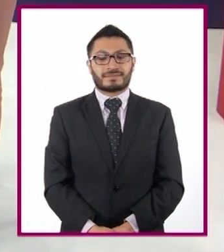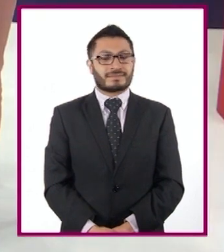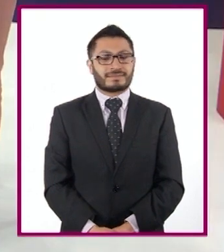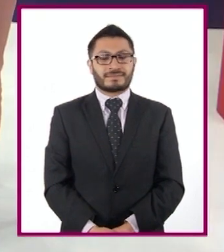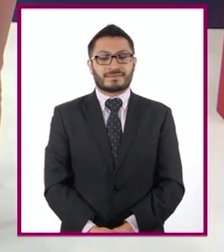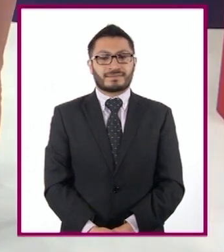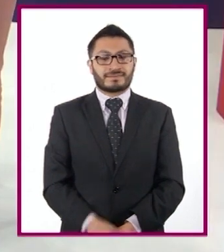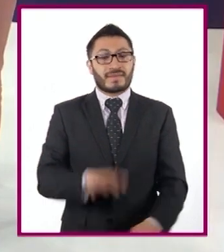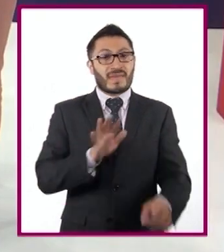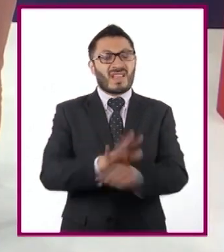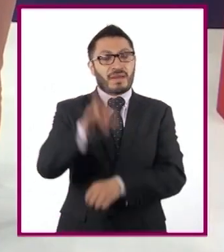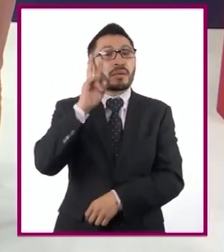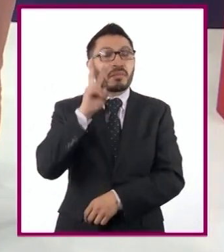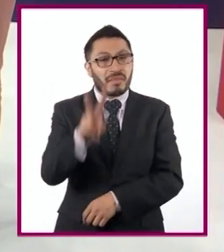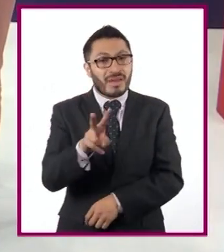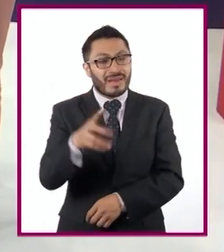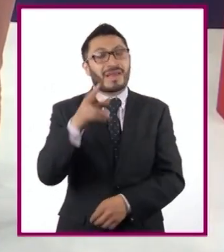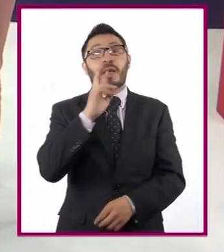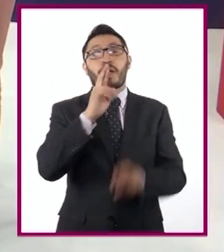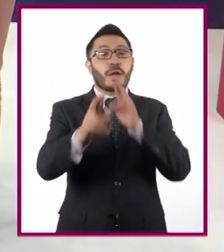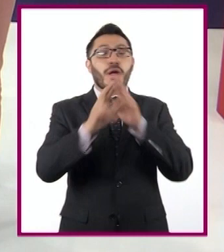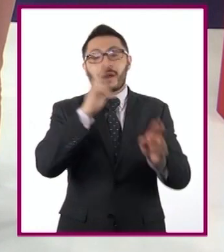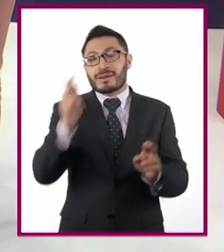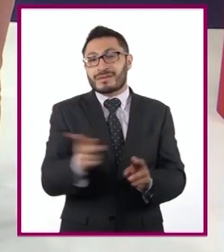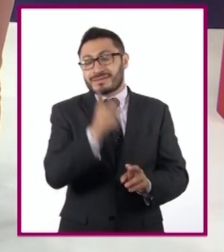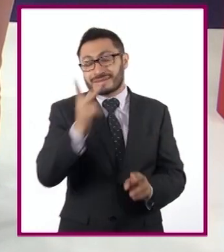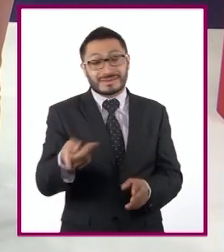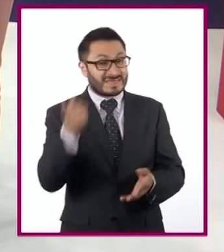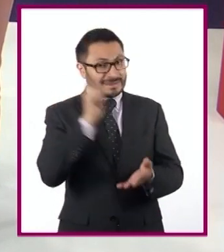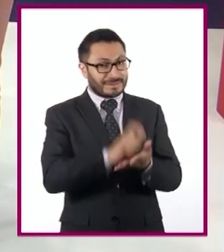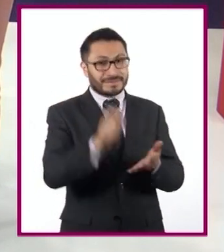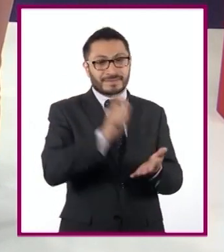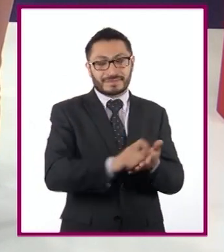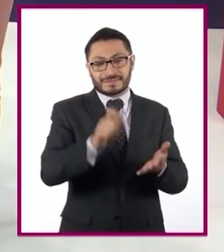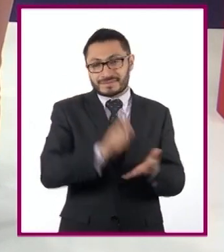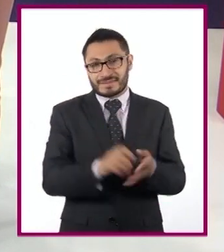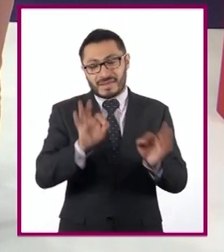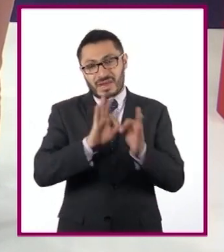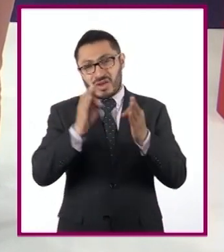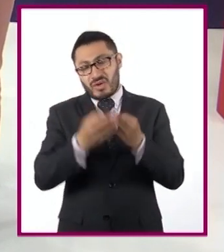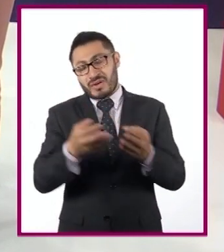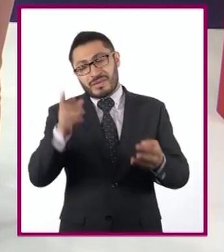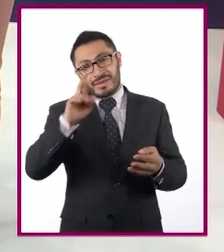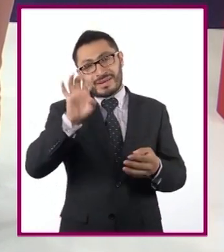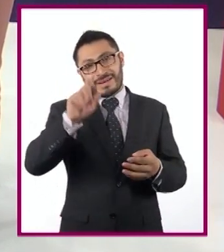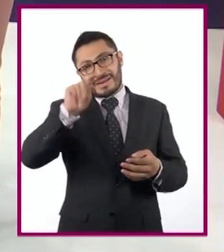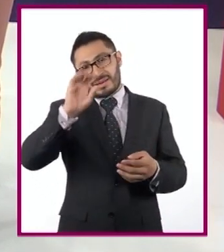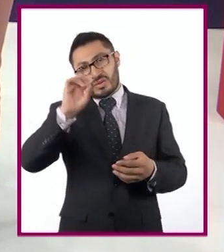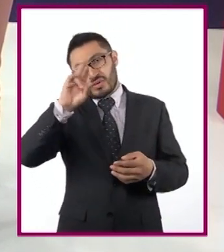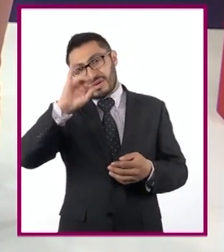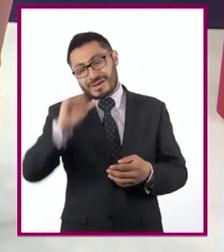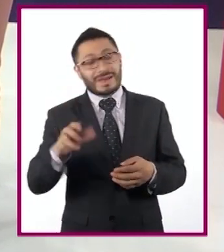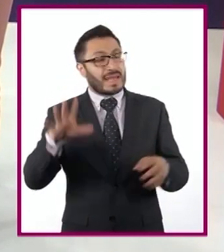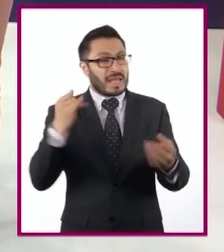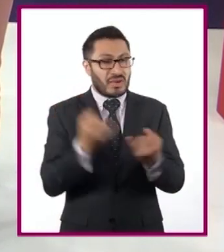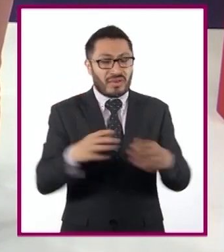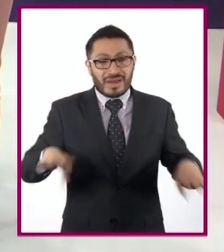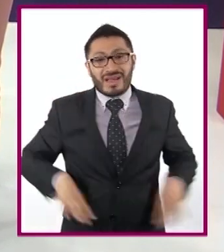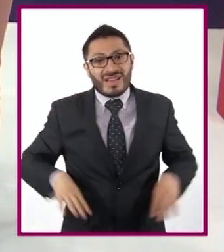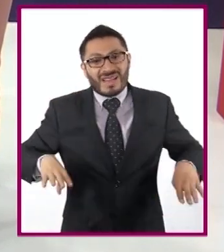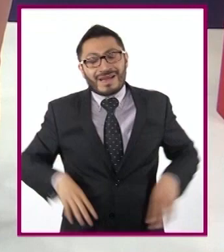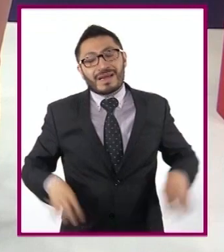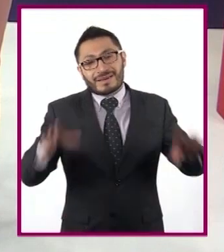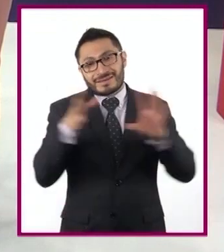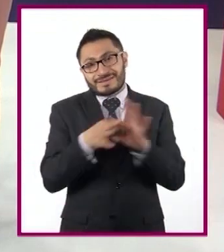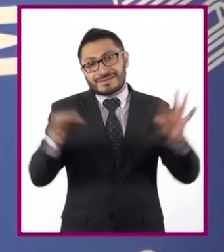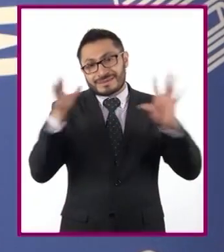¿Qué observaron? Contesten la siguiente pregunta y anoten las figuras retóricas, así como sus características que iremos